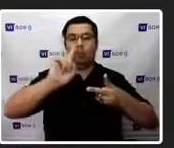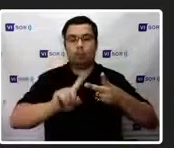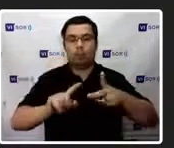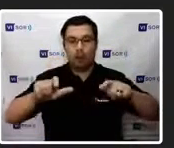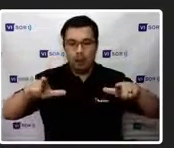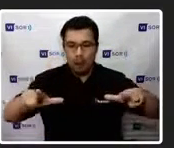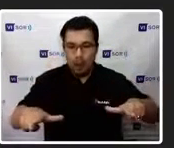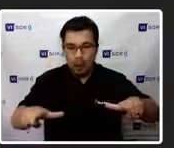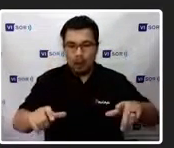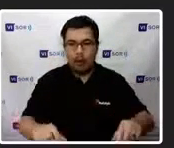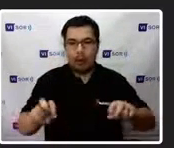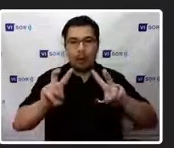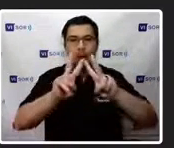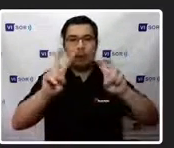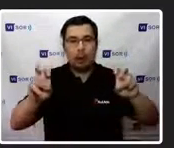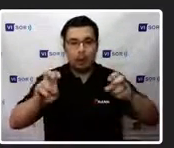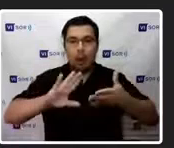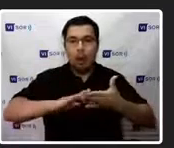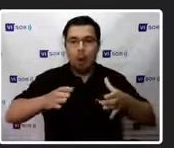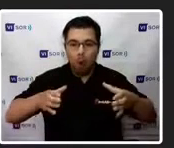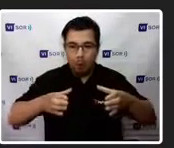las comunidades locales.